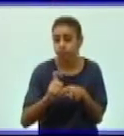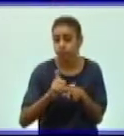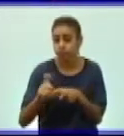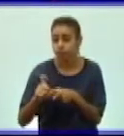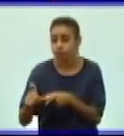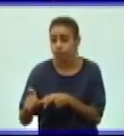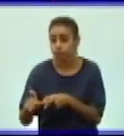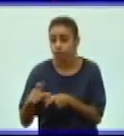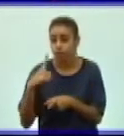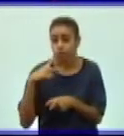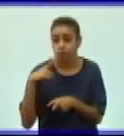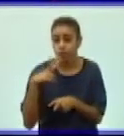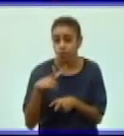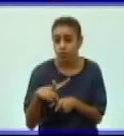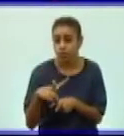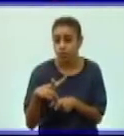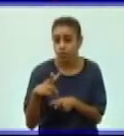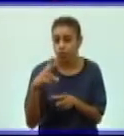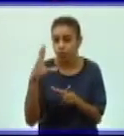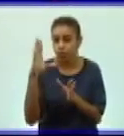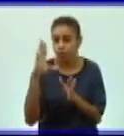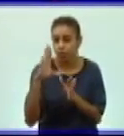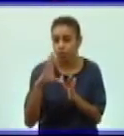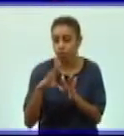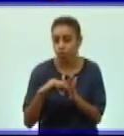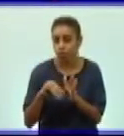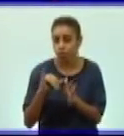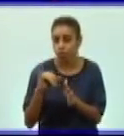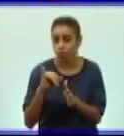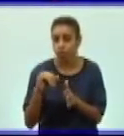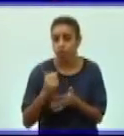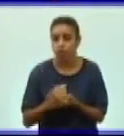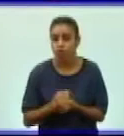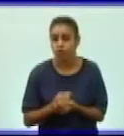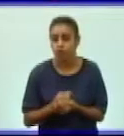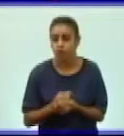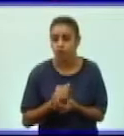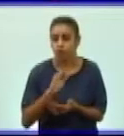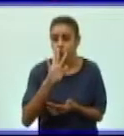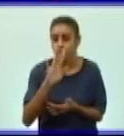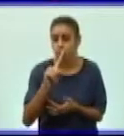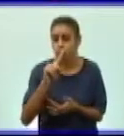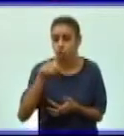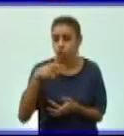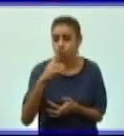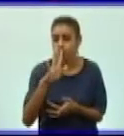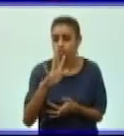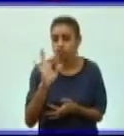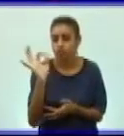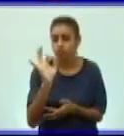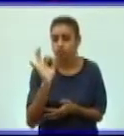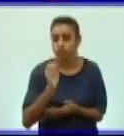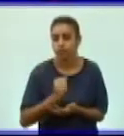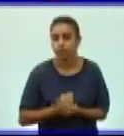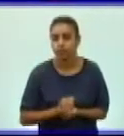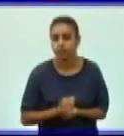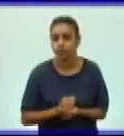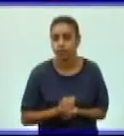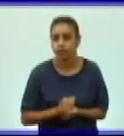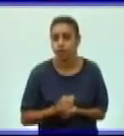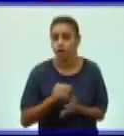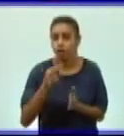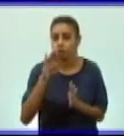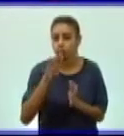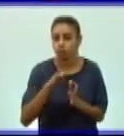para 1970, en 1980 estudiantes, había disminuido a 1,5%. Una disminución